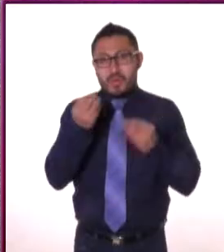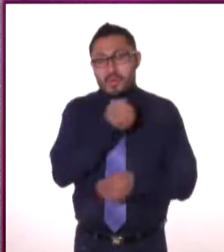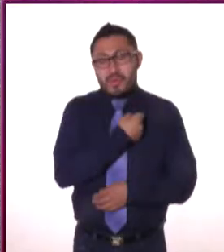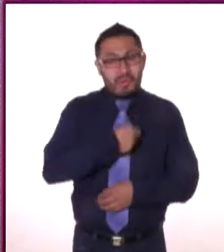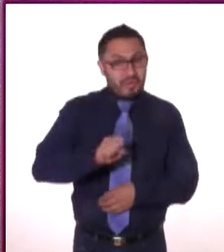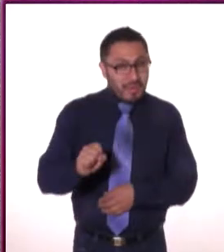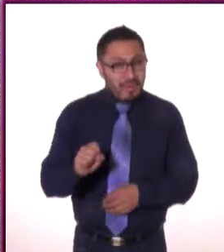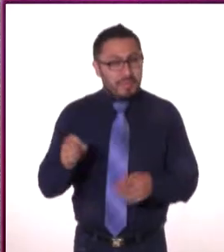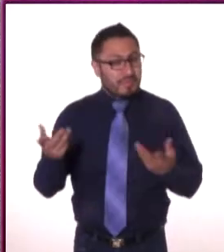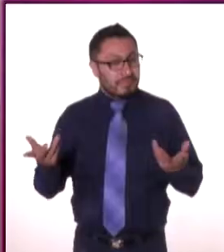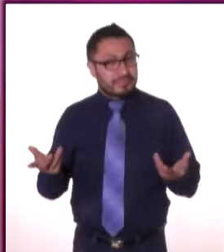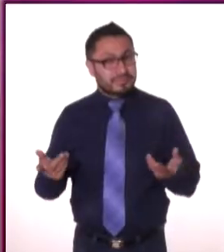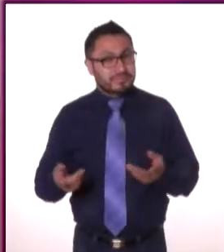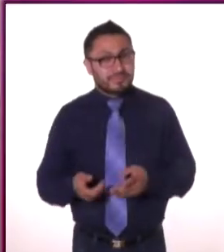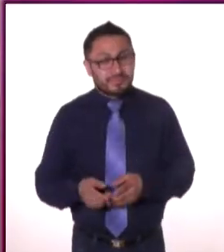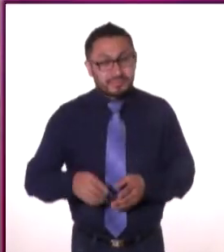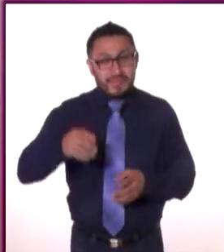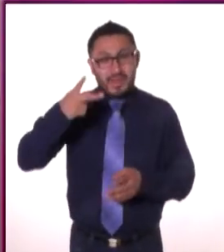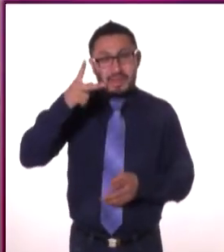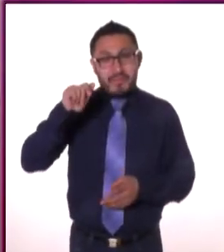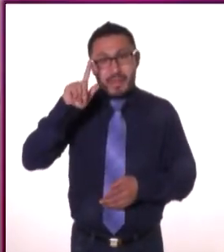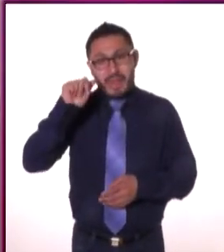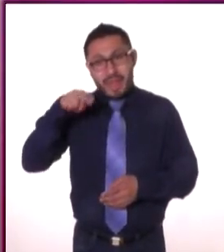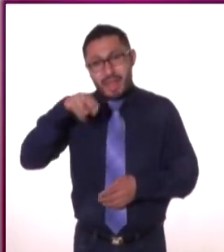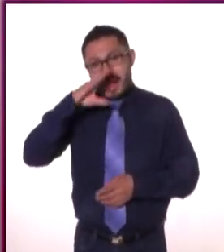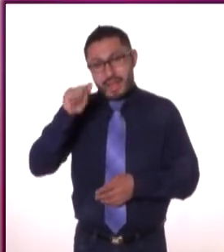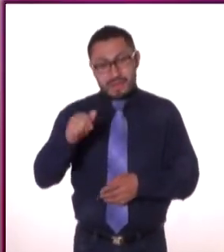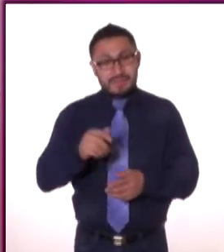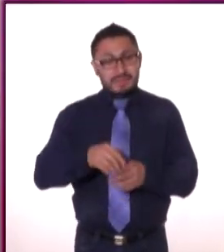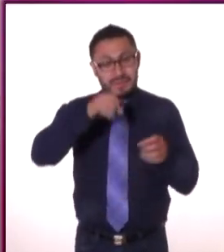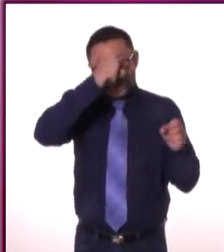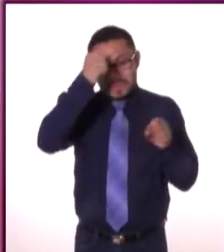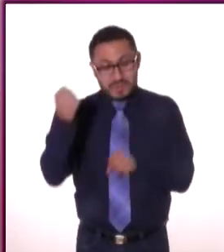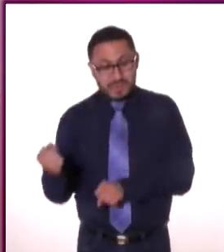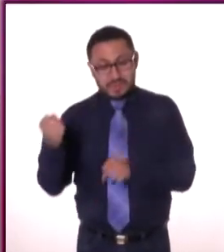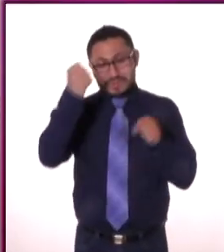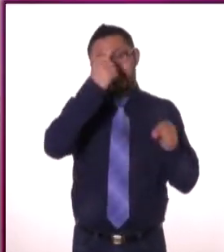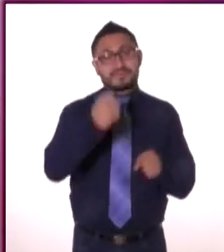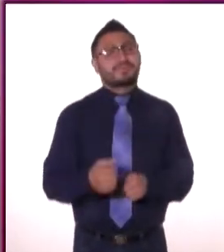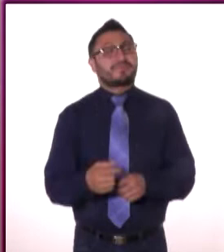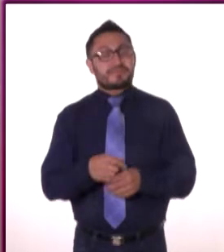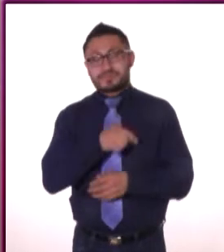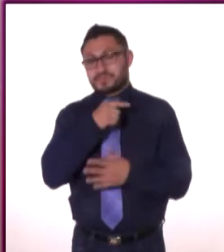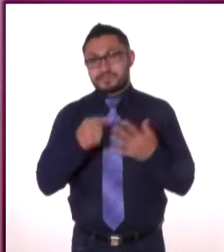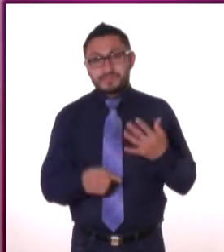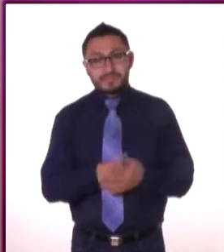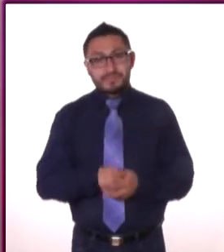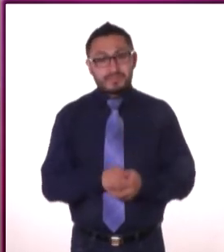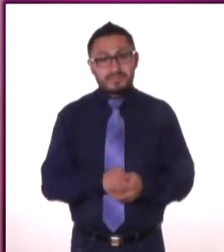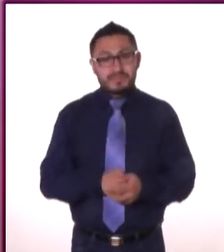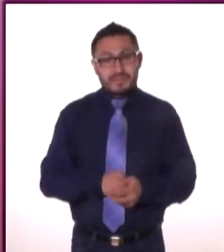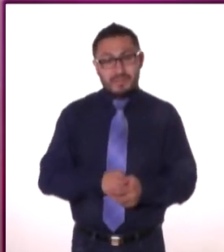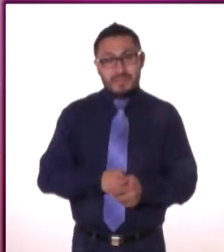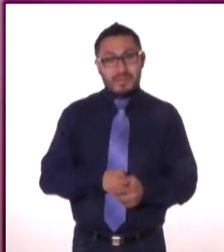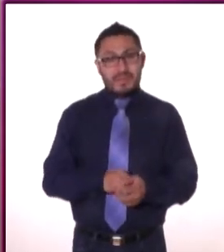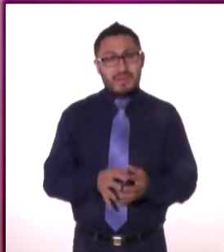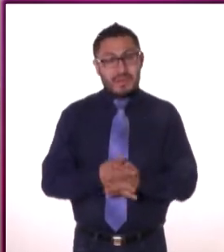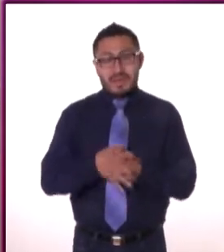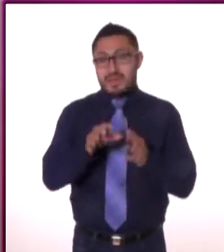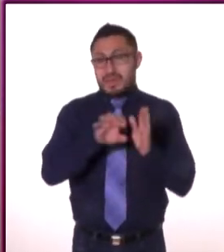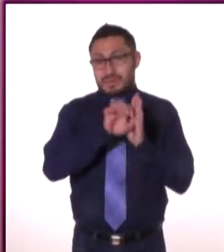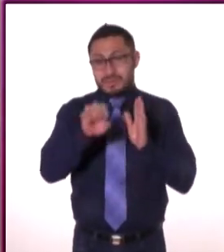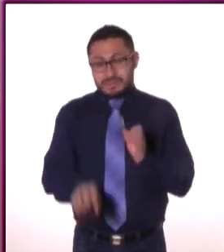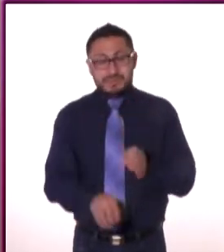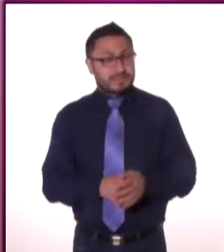es muy famoso por la palanca, el tornillo de Arquímedes, etcétera, etcétera. Pero su obra es